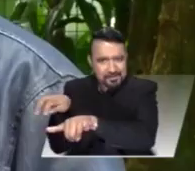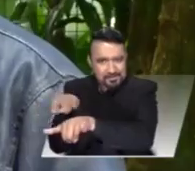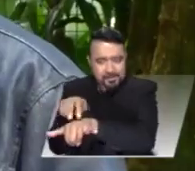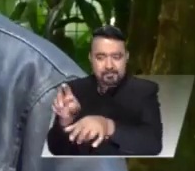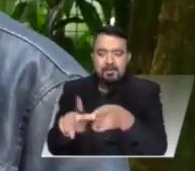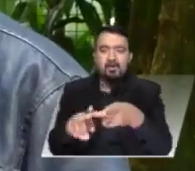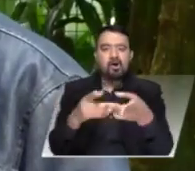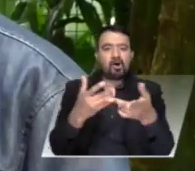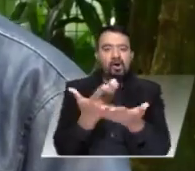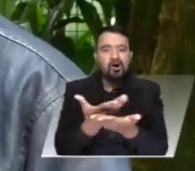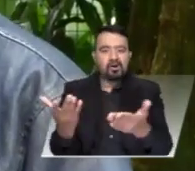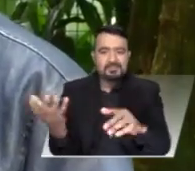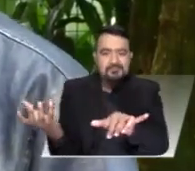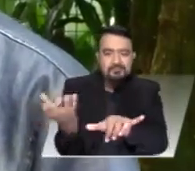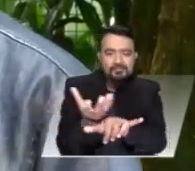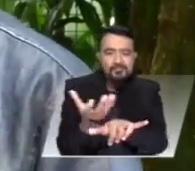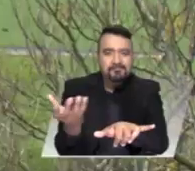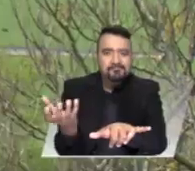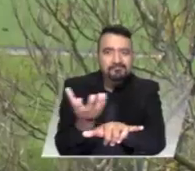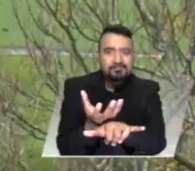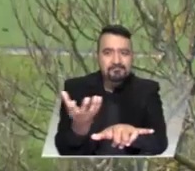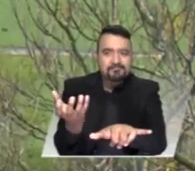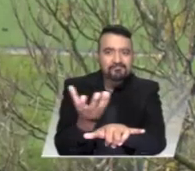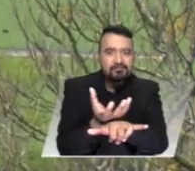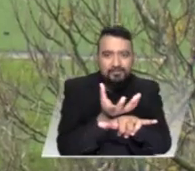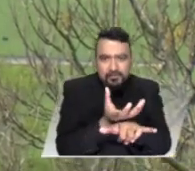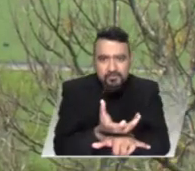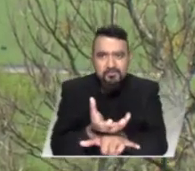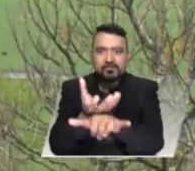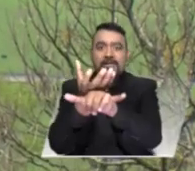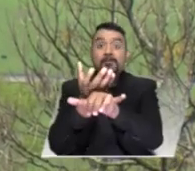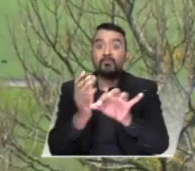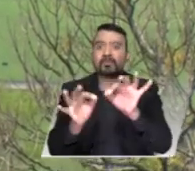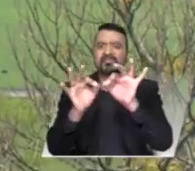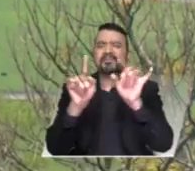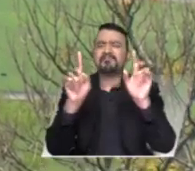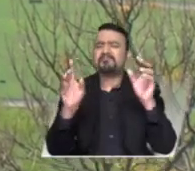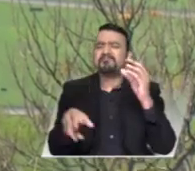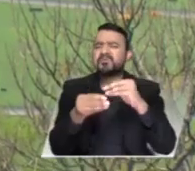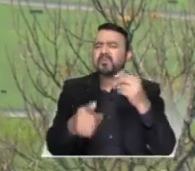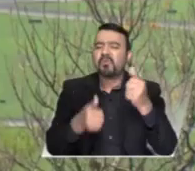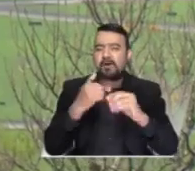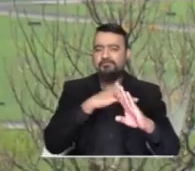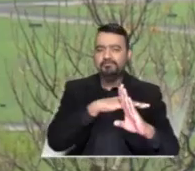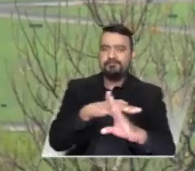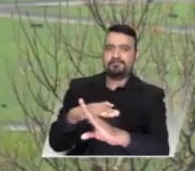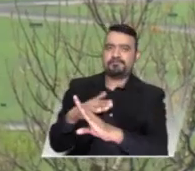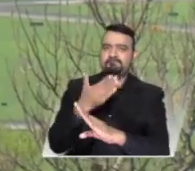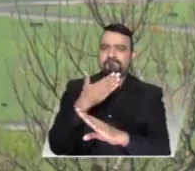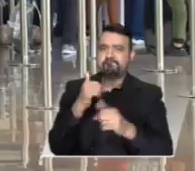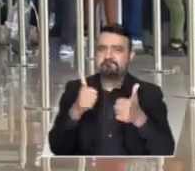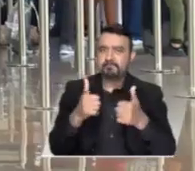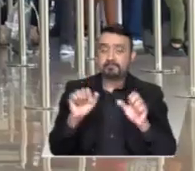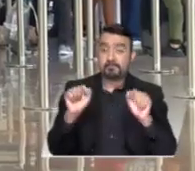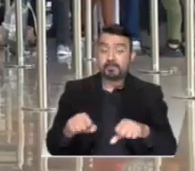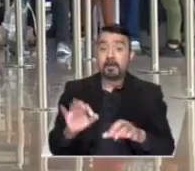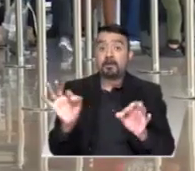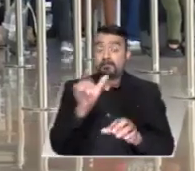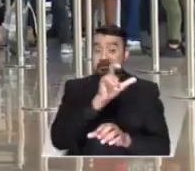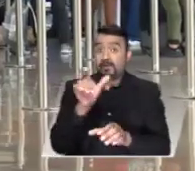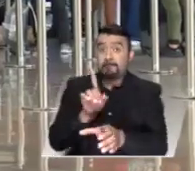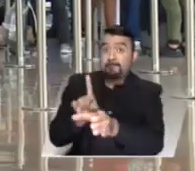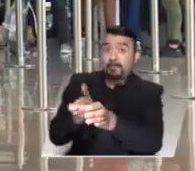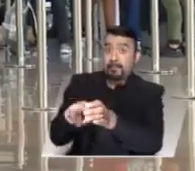gestión estratégica de la seguridad. La terminal aérea como polo de desarrollo que impulsa el empleo, amplía